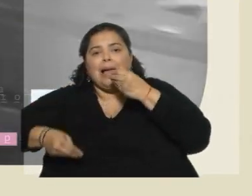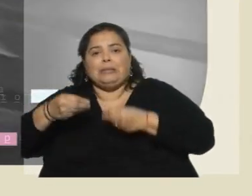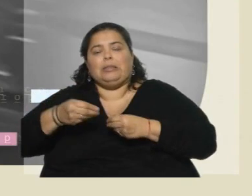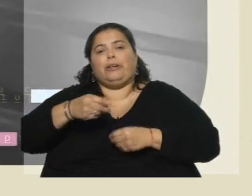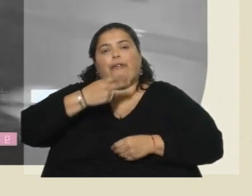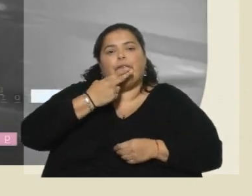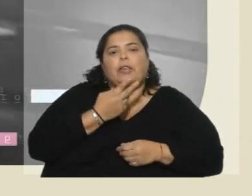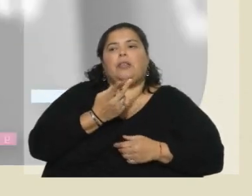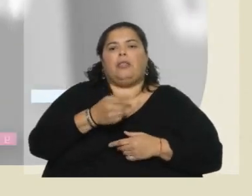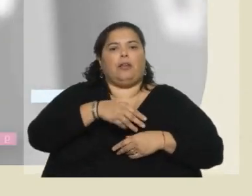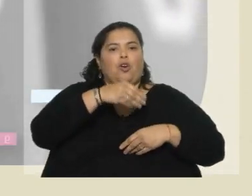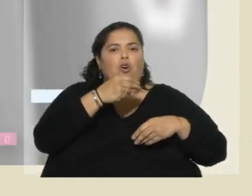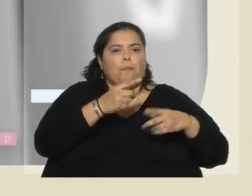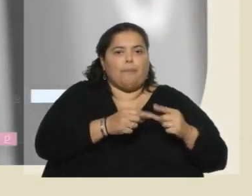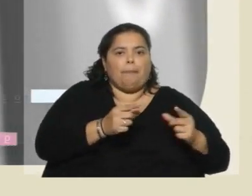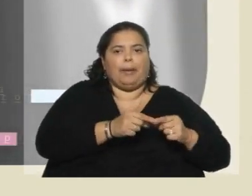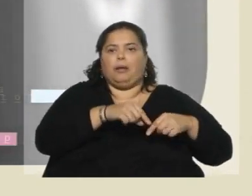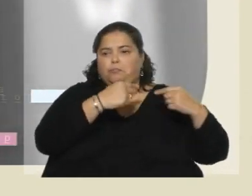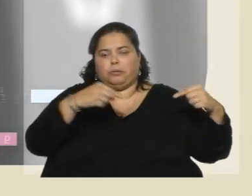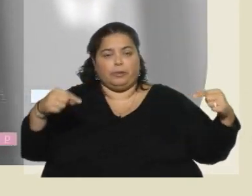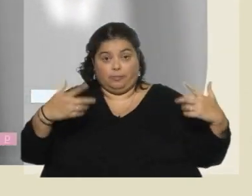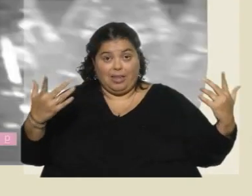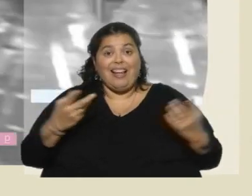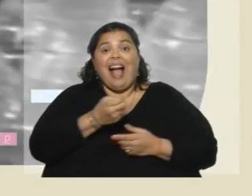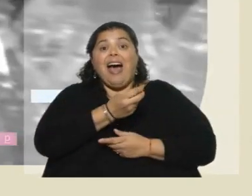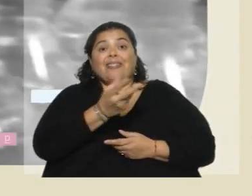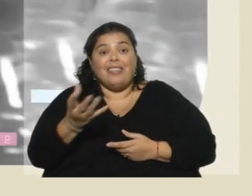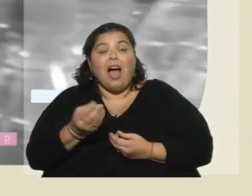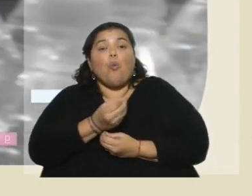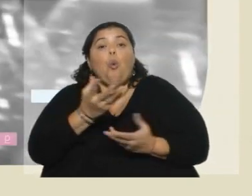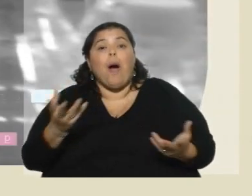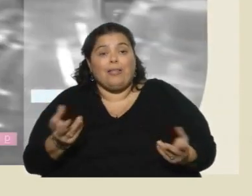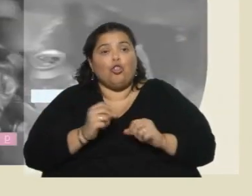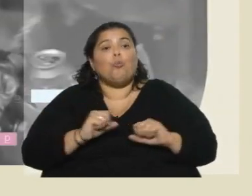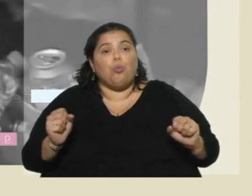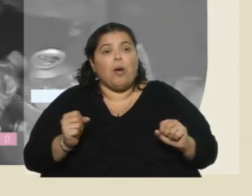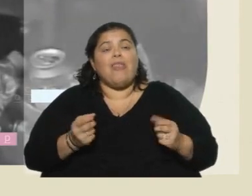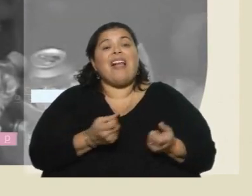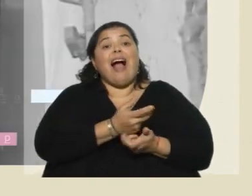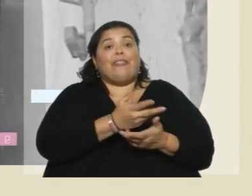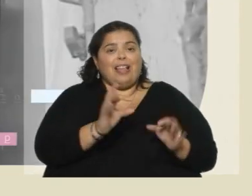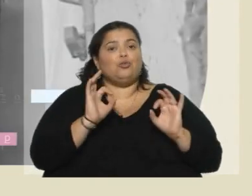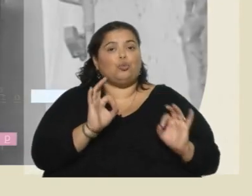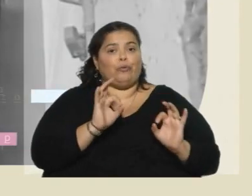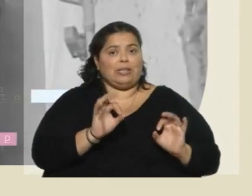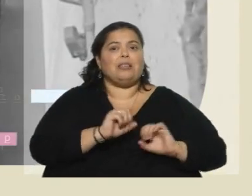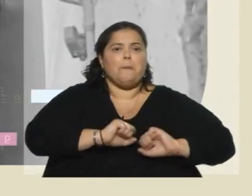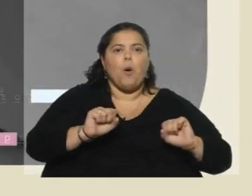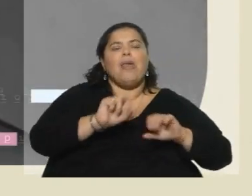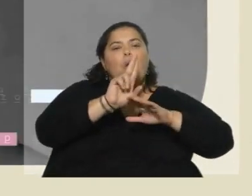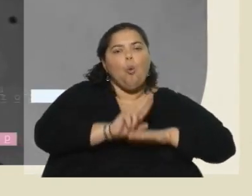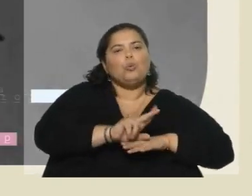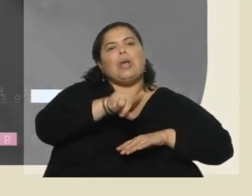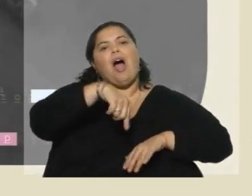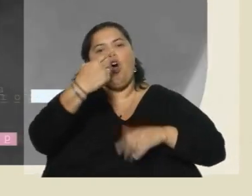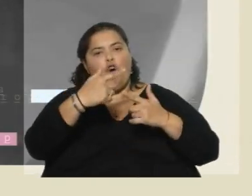esté recuperando, nosotros aspiramos a que se esté generando una masa crítica con estos envases que hasta ahora